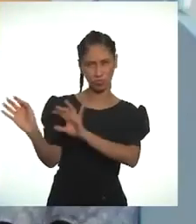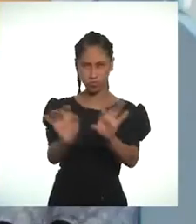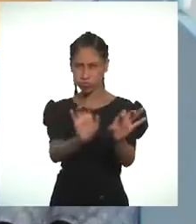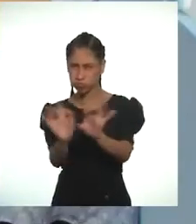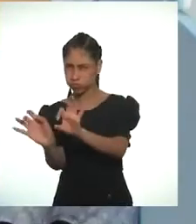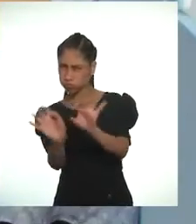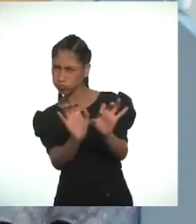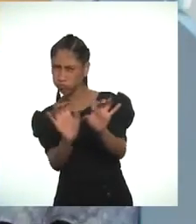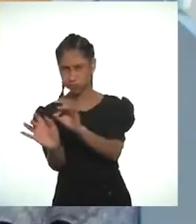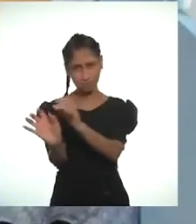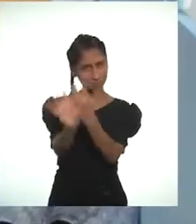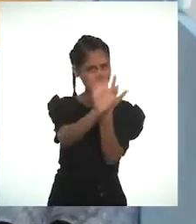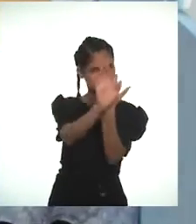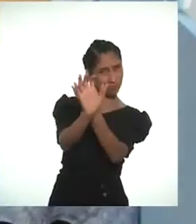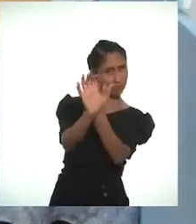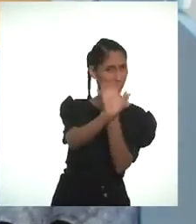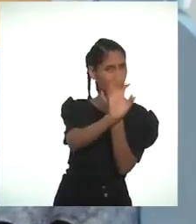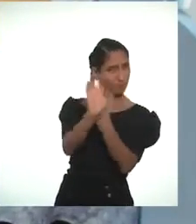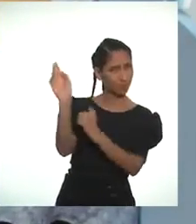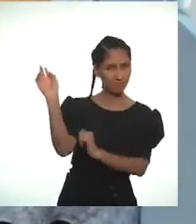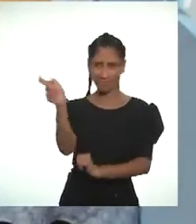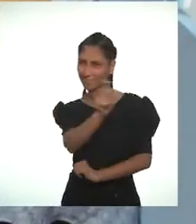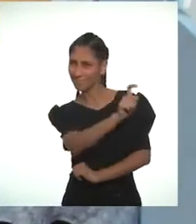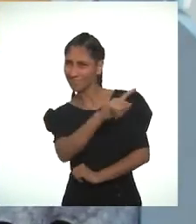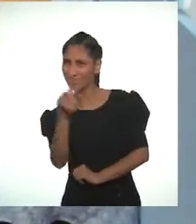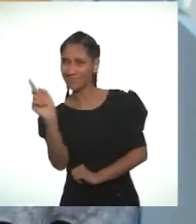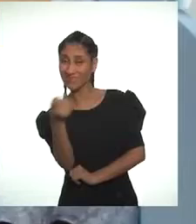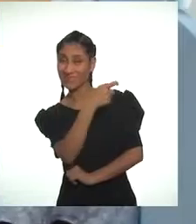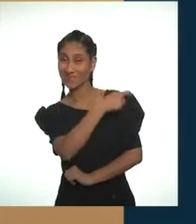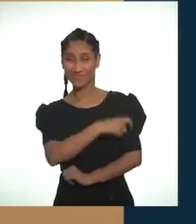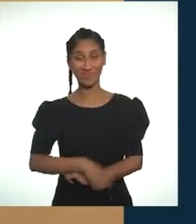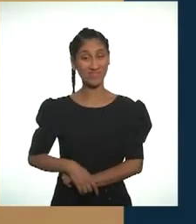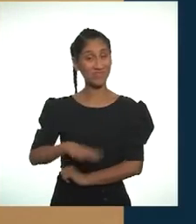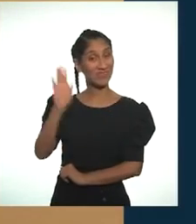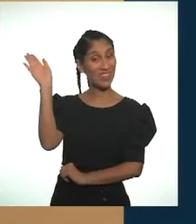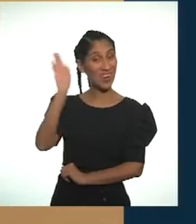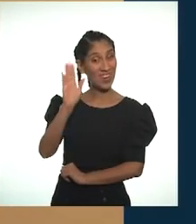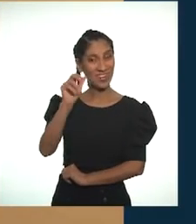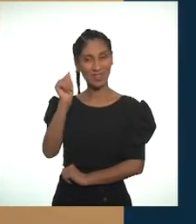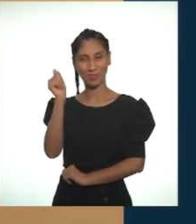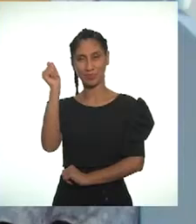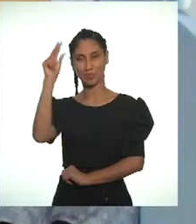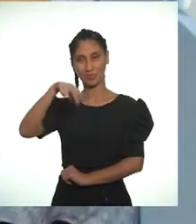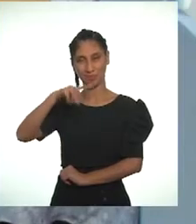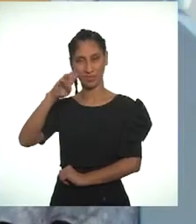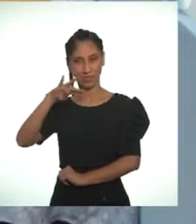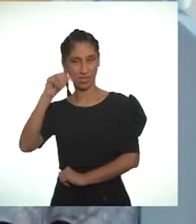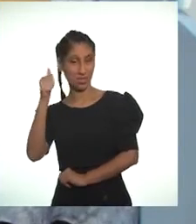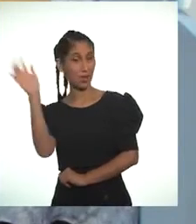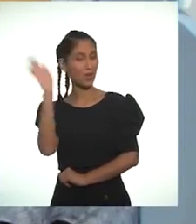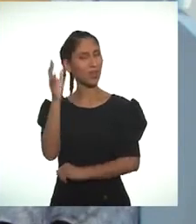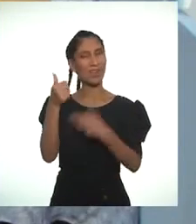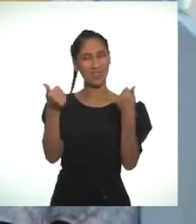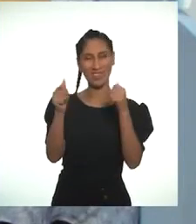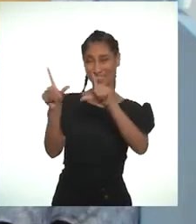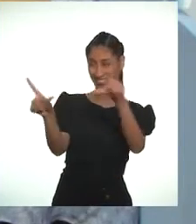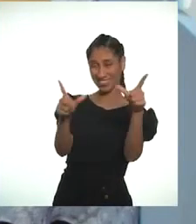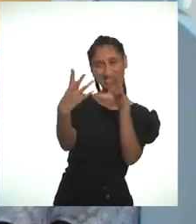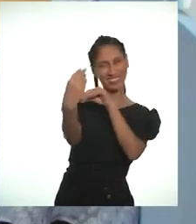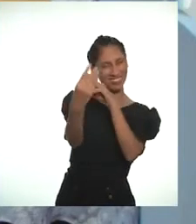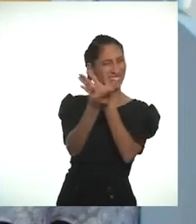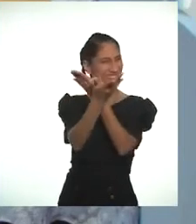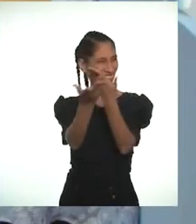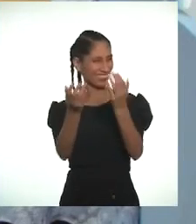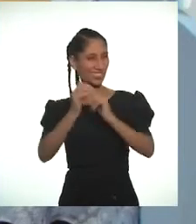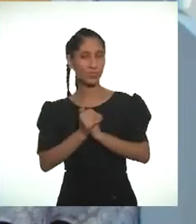Estableciendo comunicación. Proyectando videollamada. Hola, Andrea. ¡Hola! ¡Qué gusto poder comunicarme